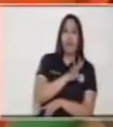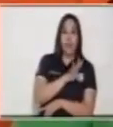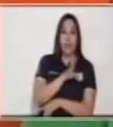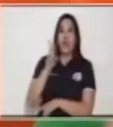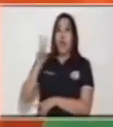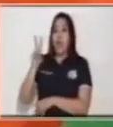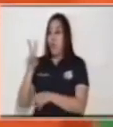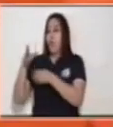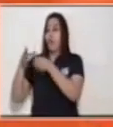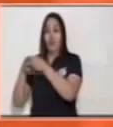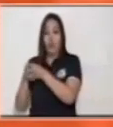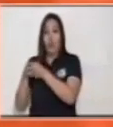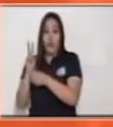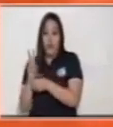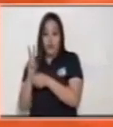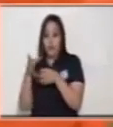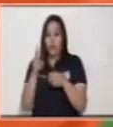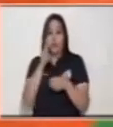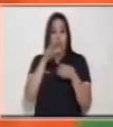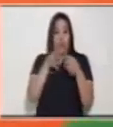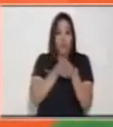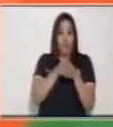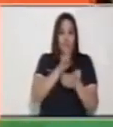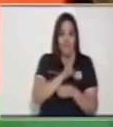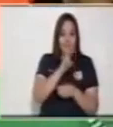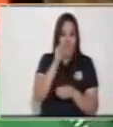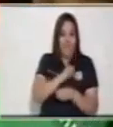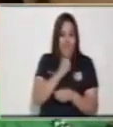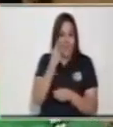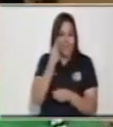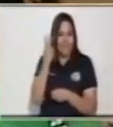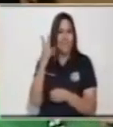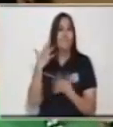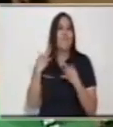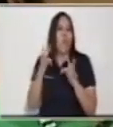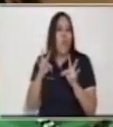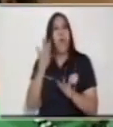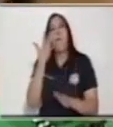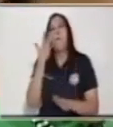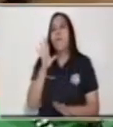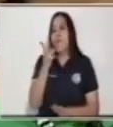grupos de dos elementos. ¿Quieres seguir intentándolo?